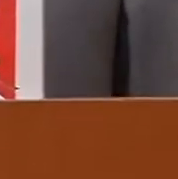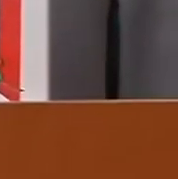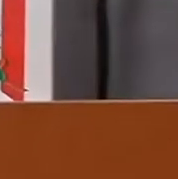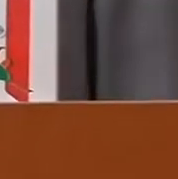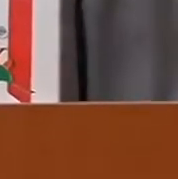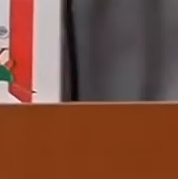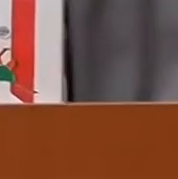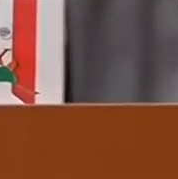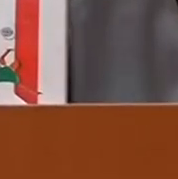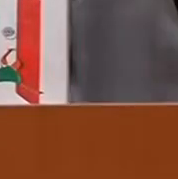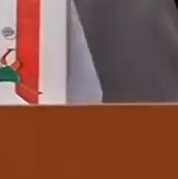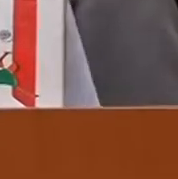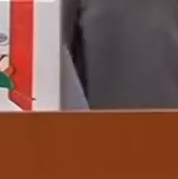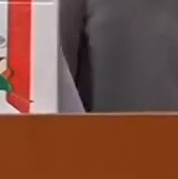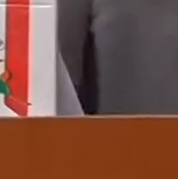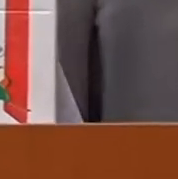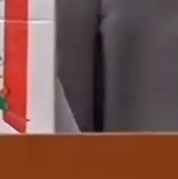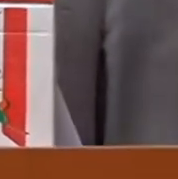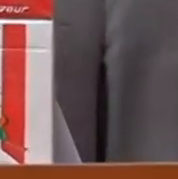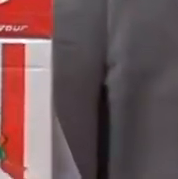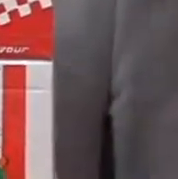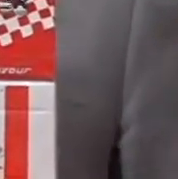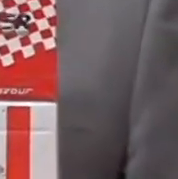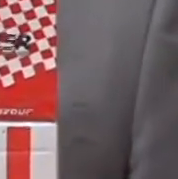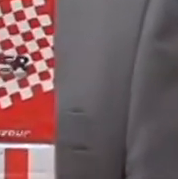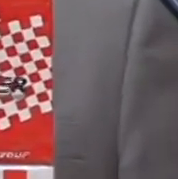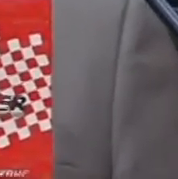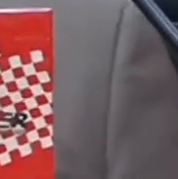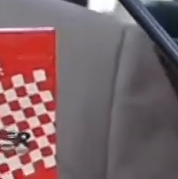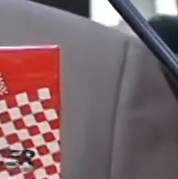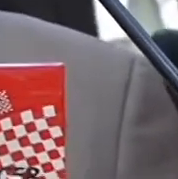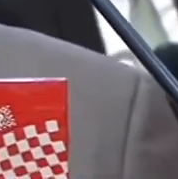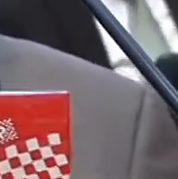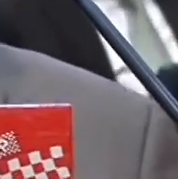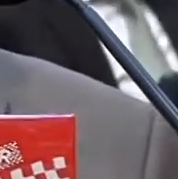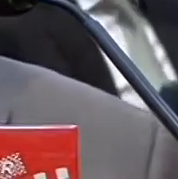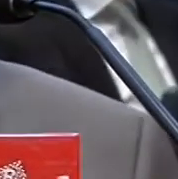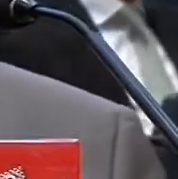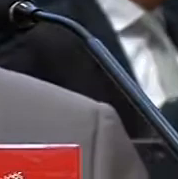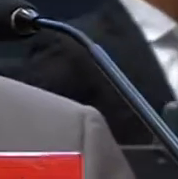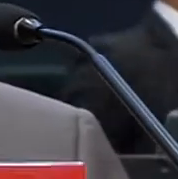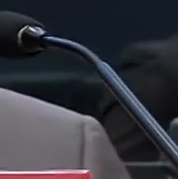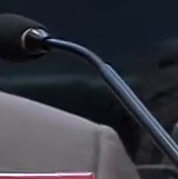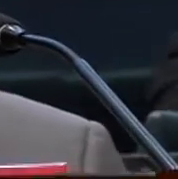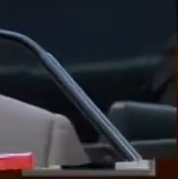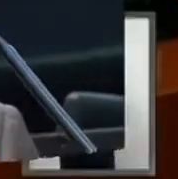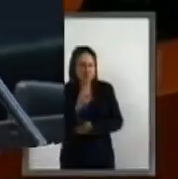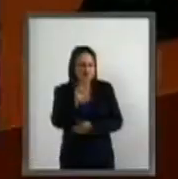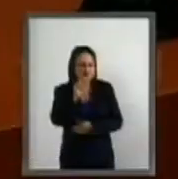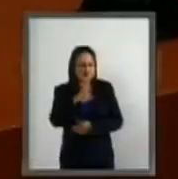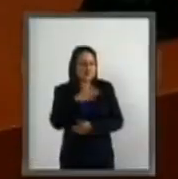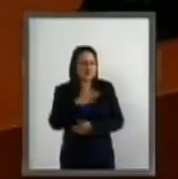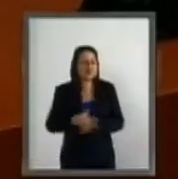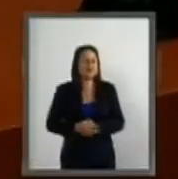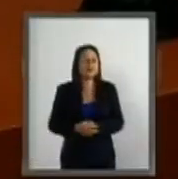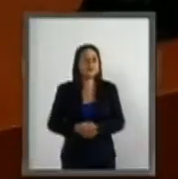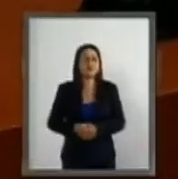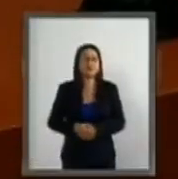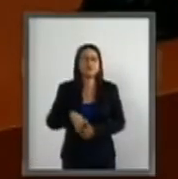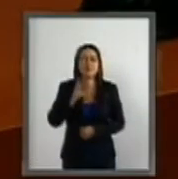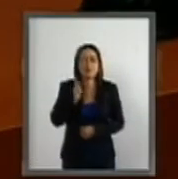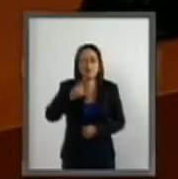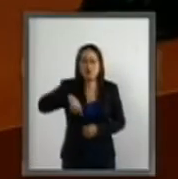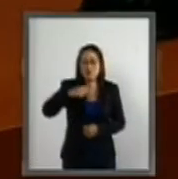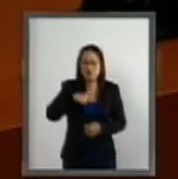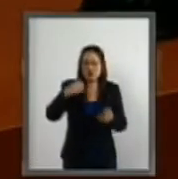sustancias que son potencialmente más tóxicas que los contenidos en los cigarros que están dentro del marco legal pero en el estudio que